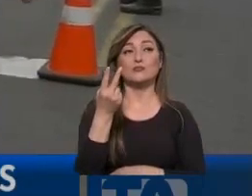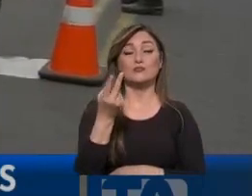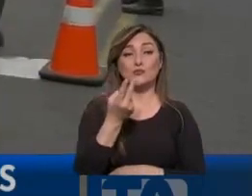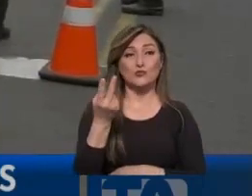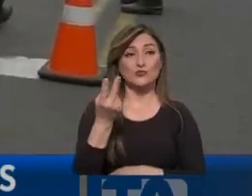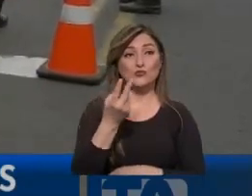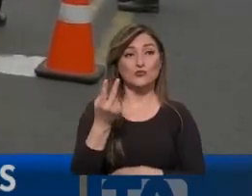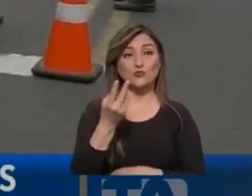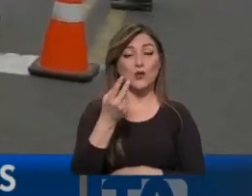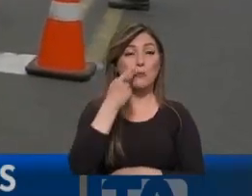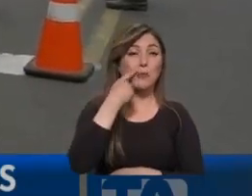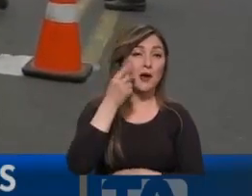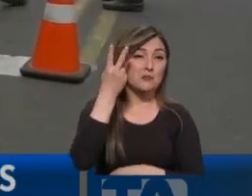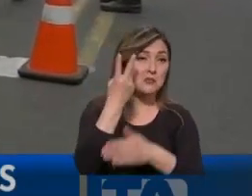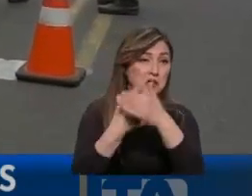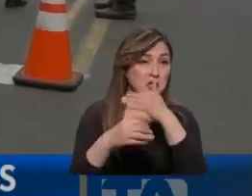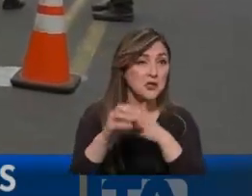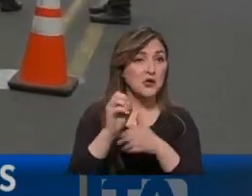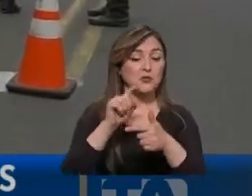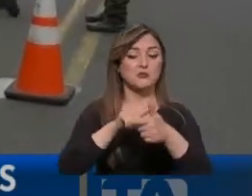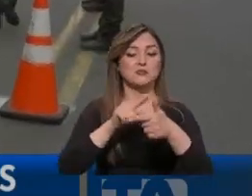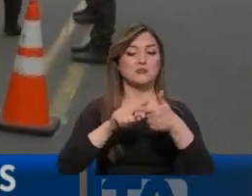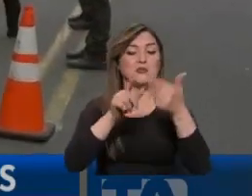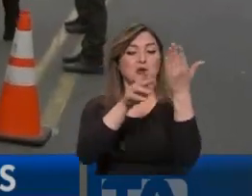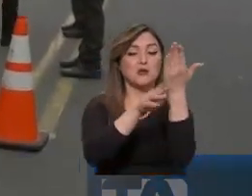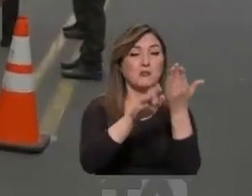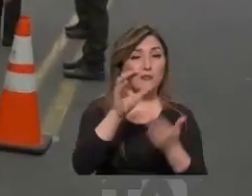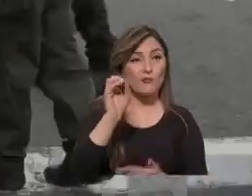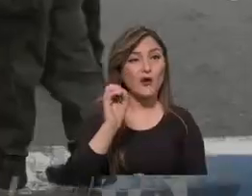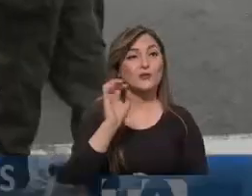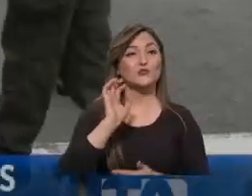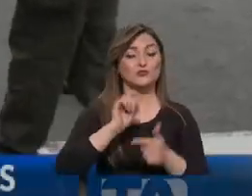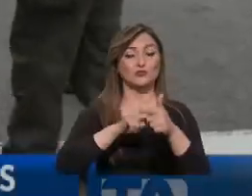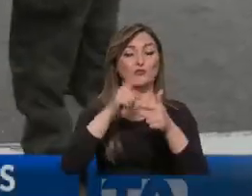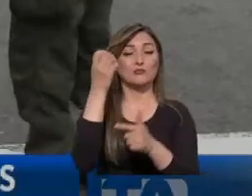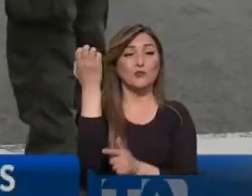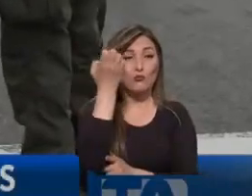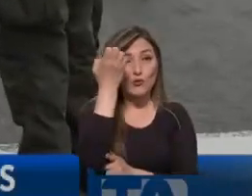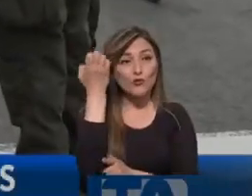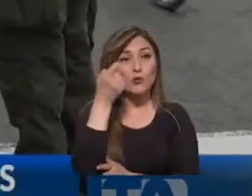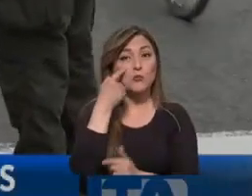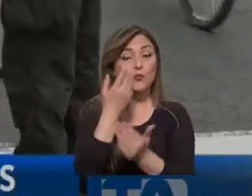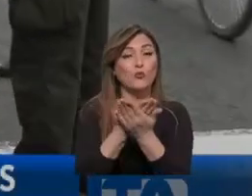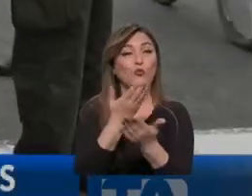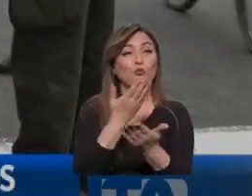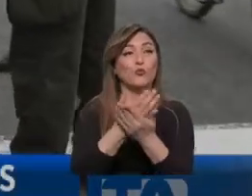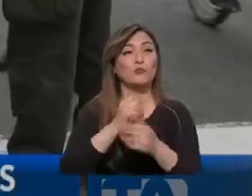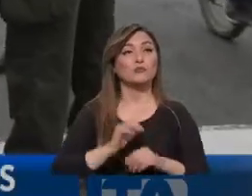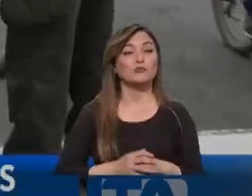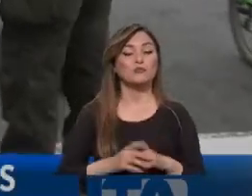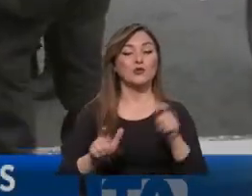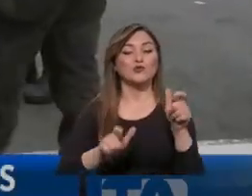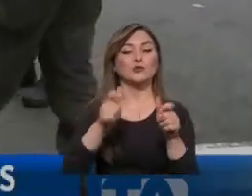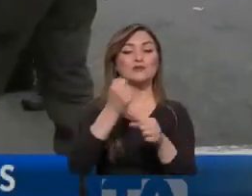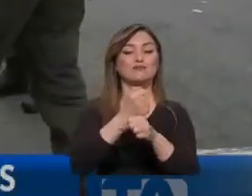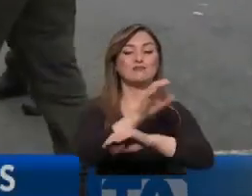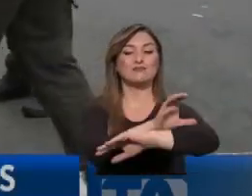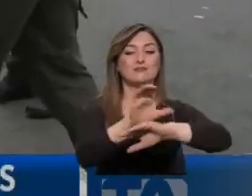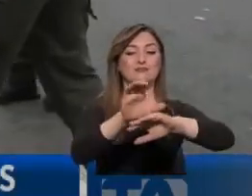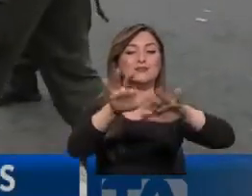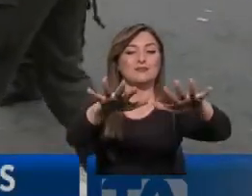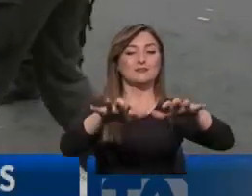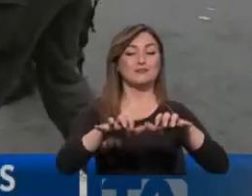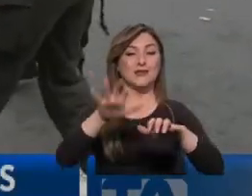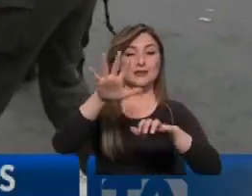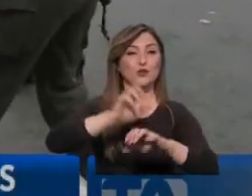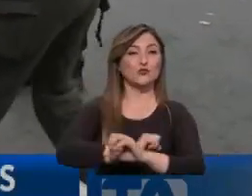parentesco es de padre e hijo, hermanos, en el caso de emergencias comprobadas, y agricultores desde las 5 de